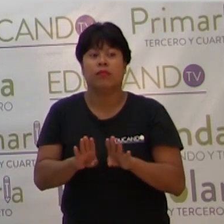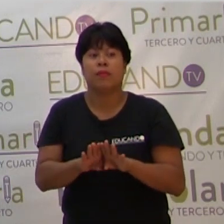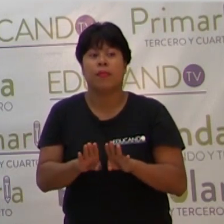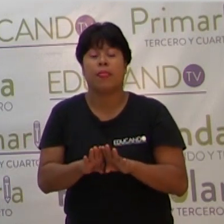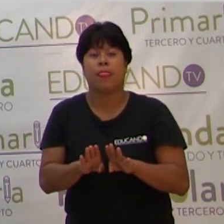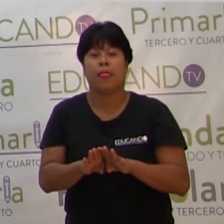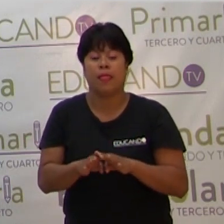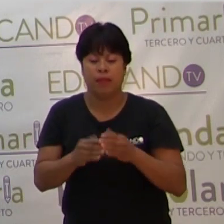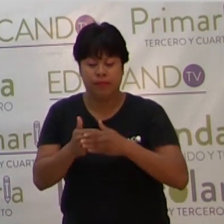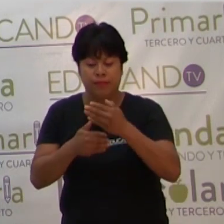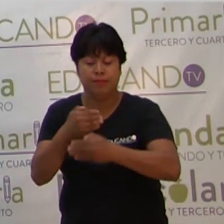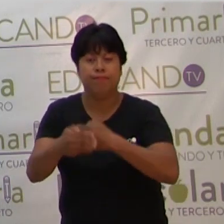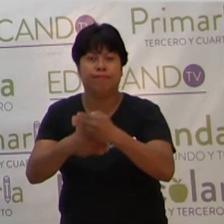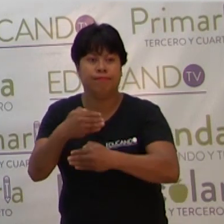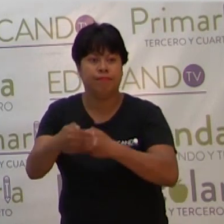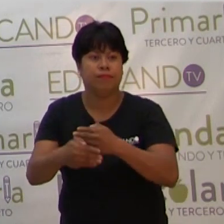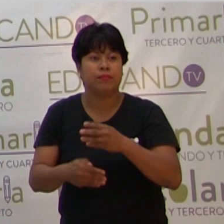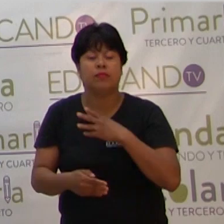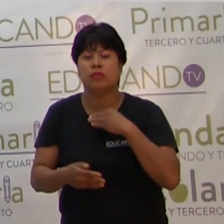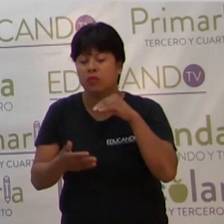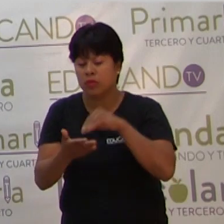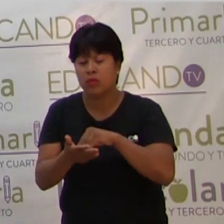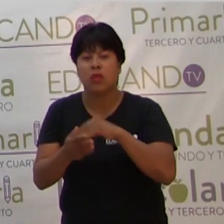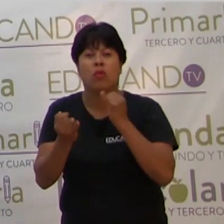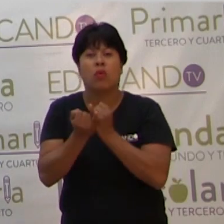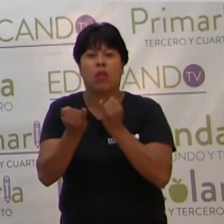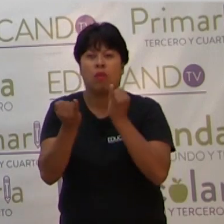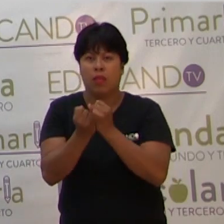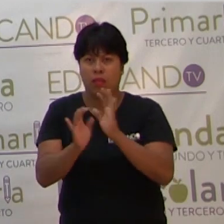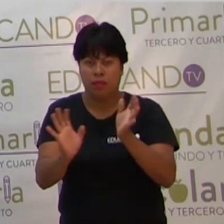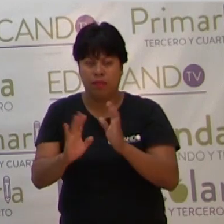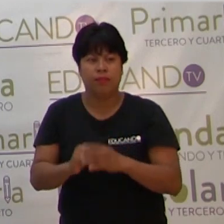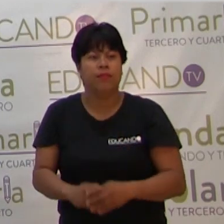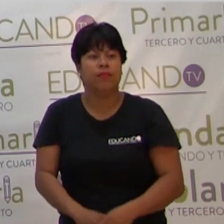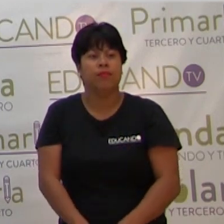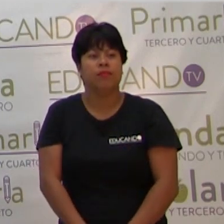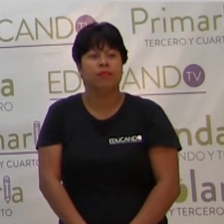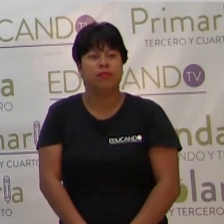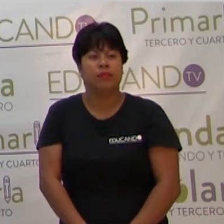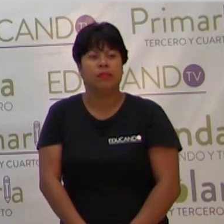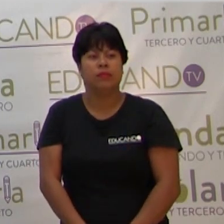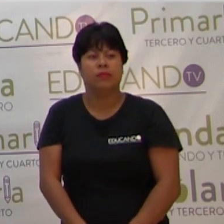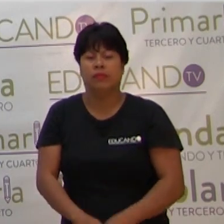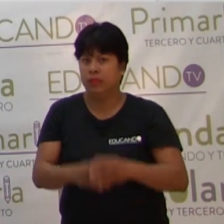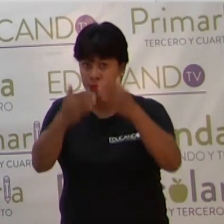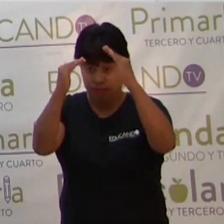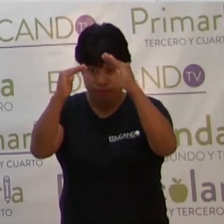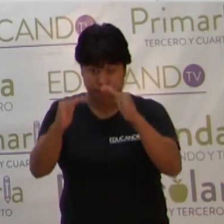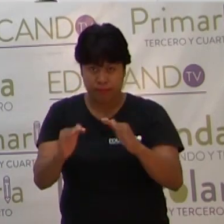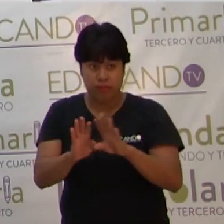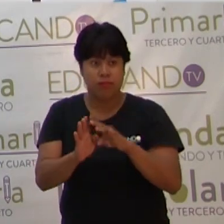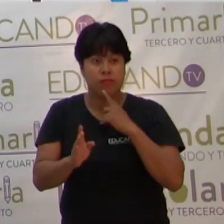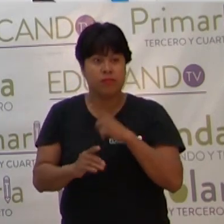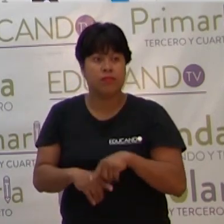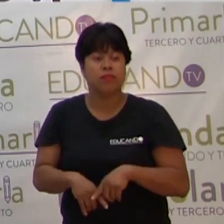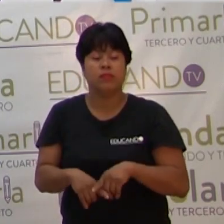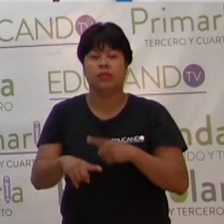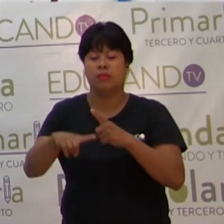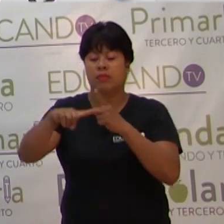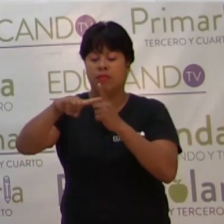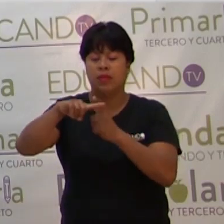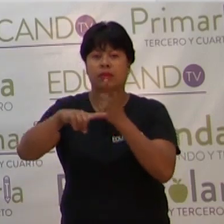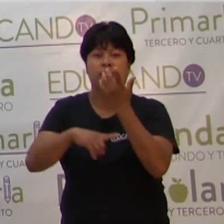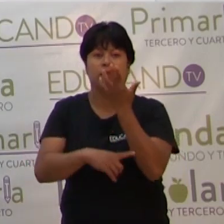como secuenciada, digamos. No estoy poniéndole igual. Así como me lo está instruyendo. Súmale